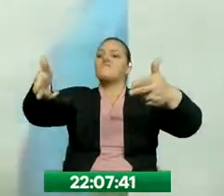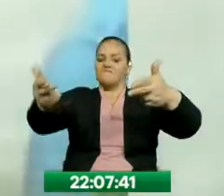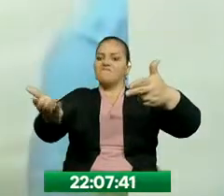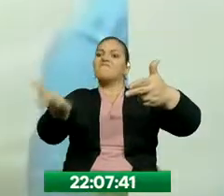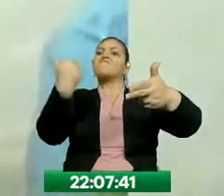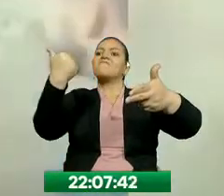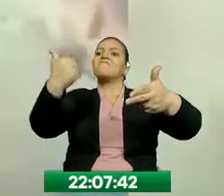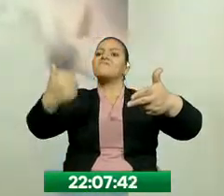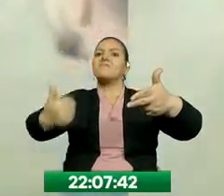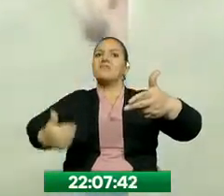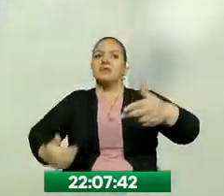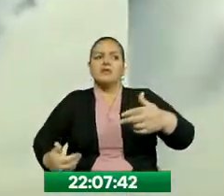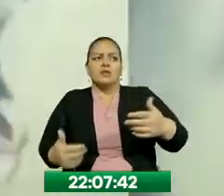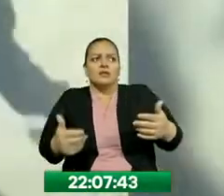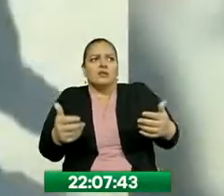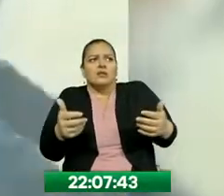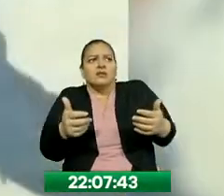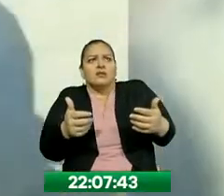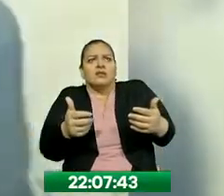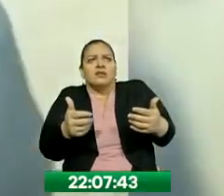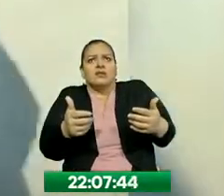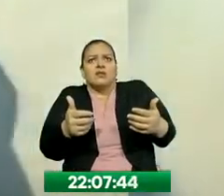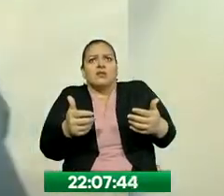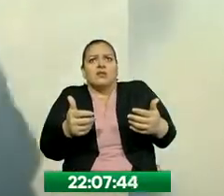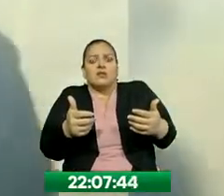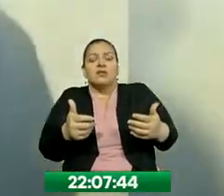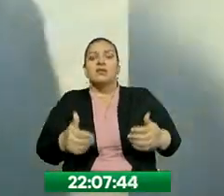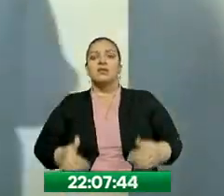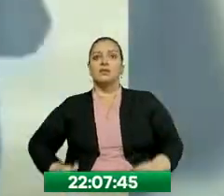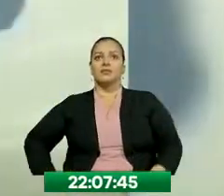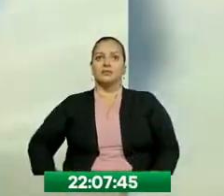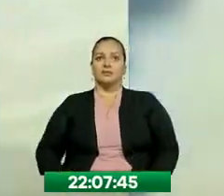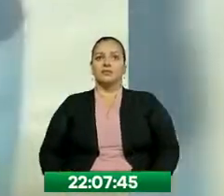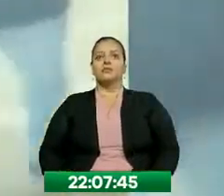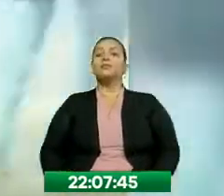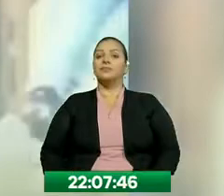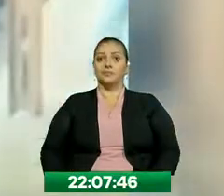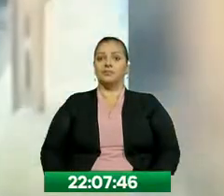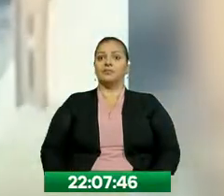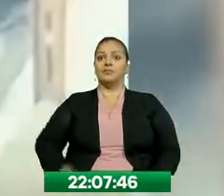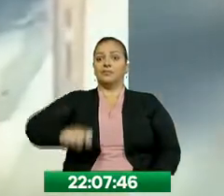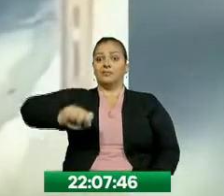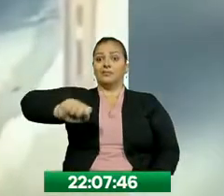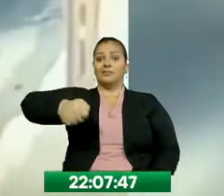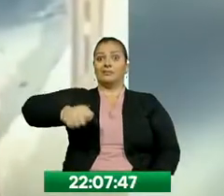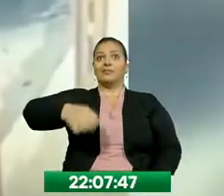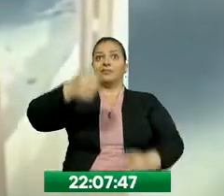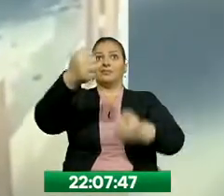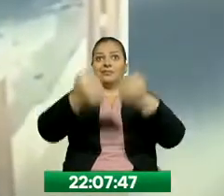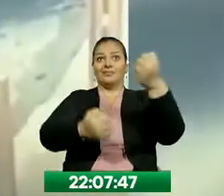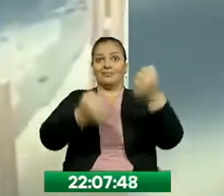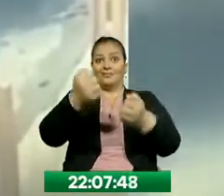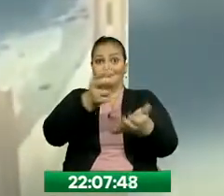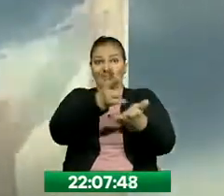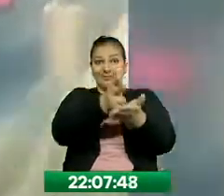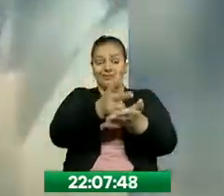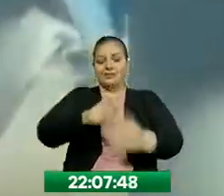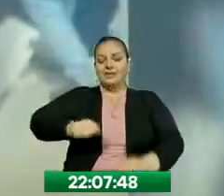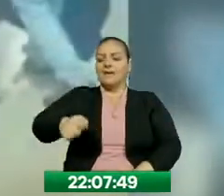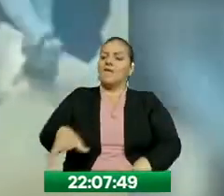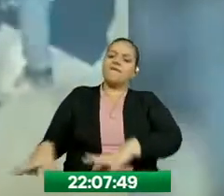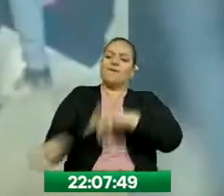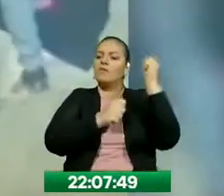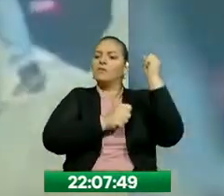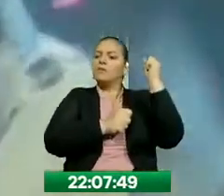robarles. E incluso se aprecia que uno de ellos le quita las llaves del vehículo que permanece estacionado e